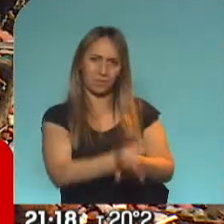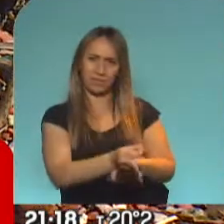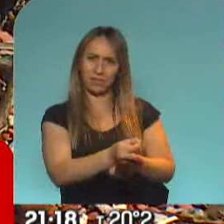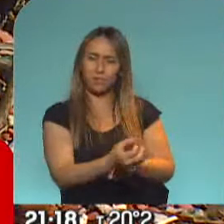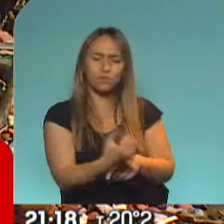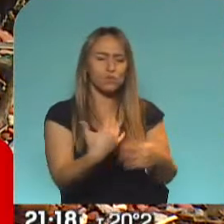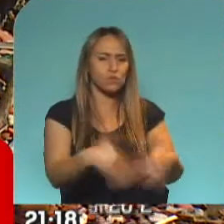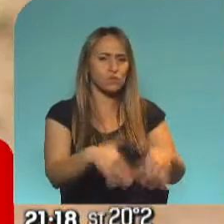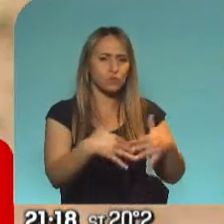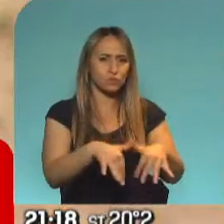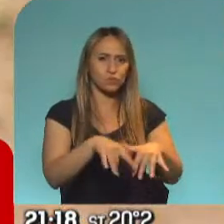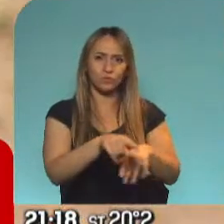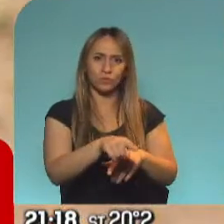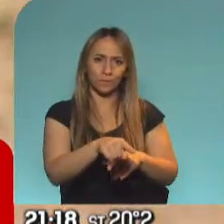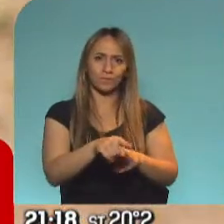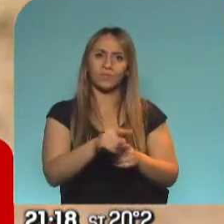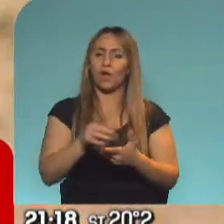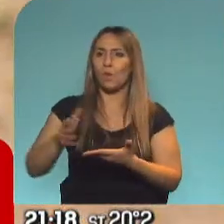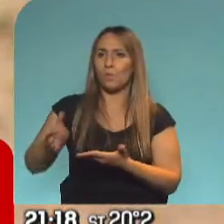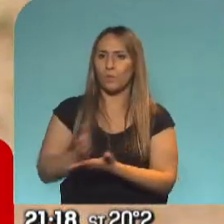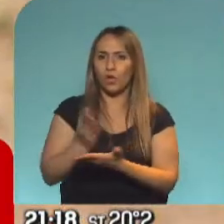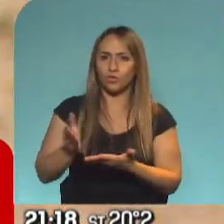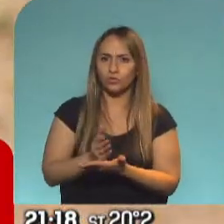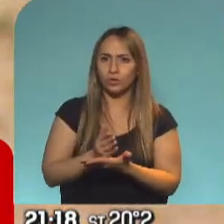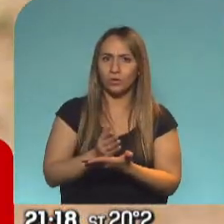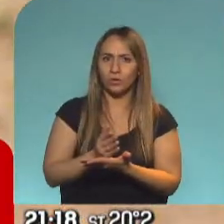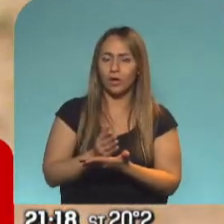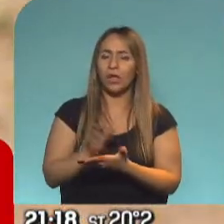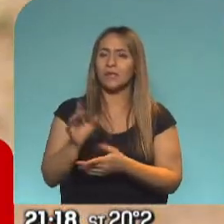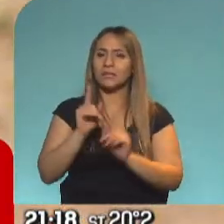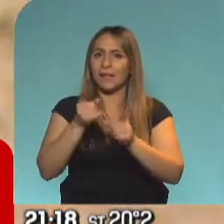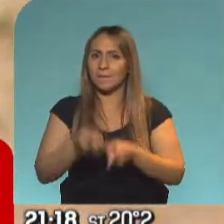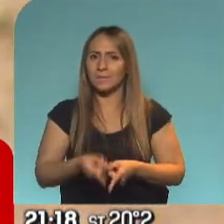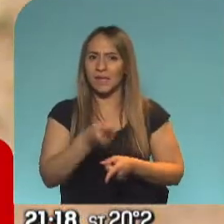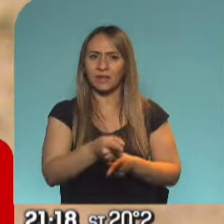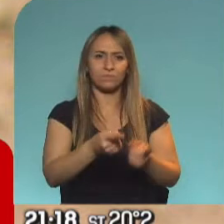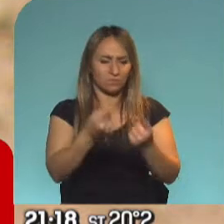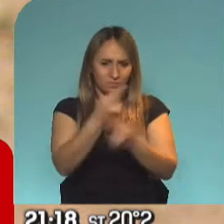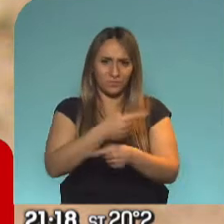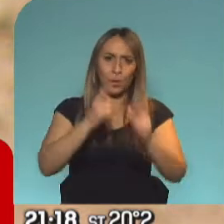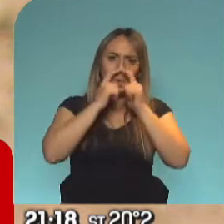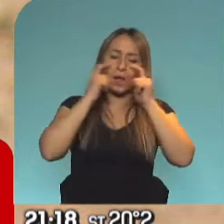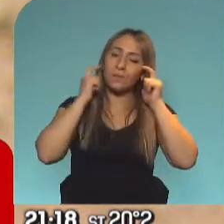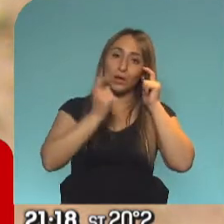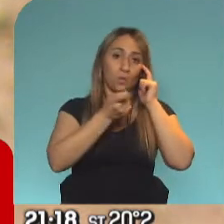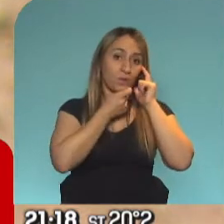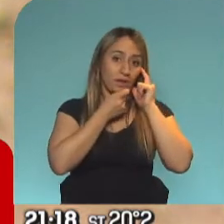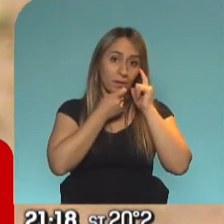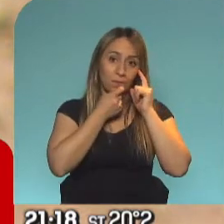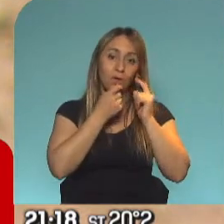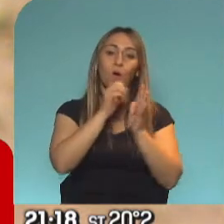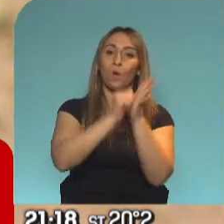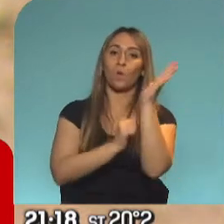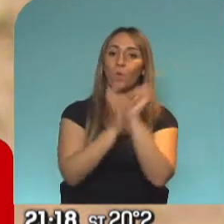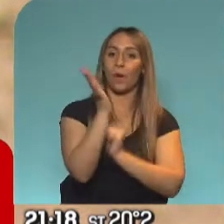muy influenciado el tema de la producción y el desecho de elementos descartables, sobre todo de barbijos, por ejemplo, y de